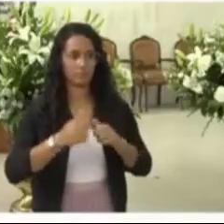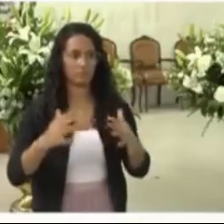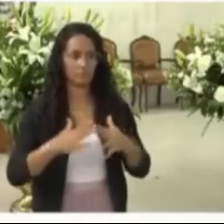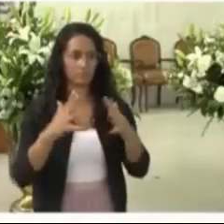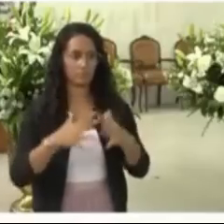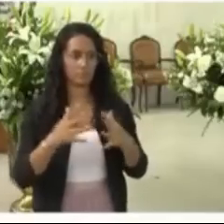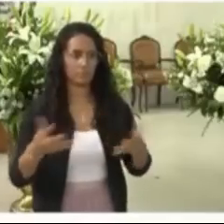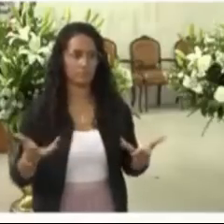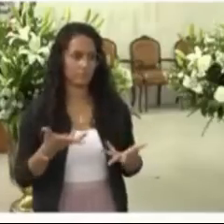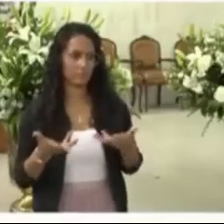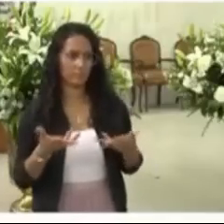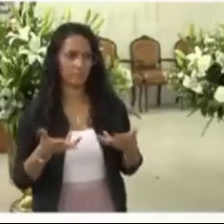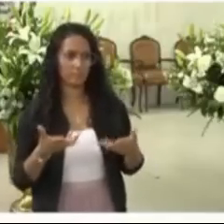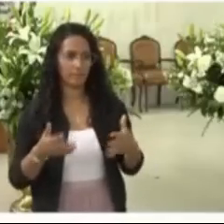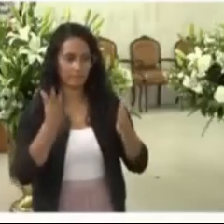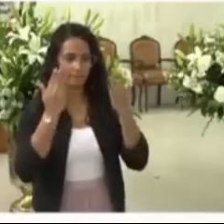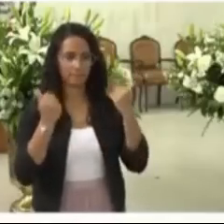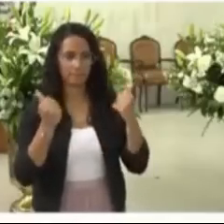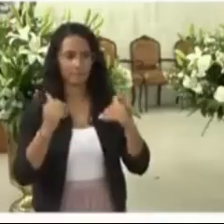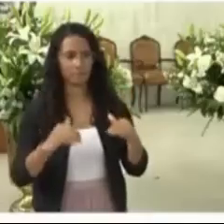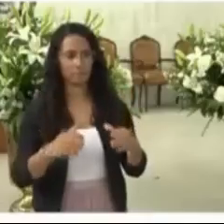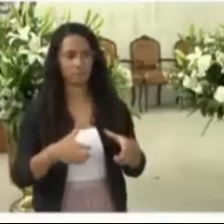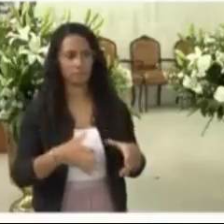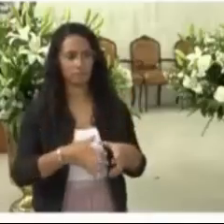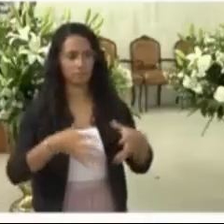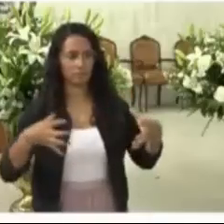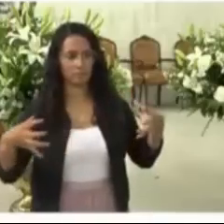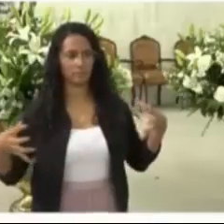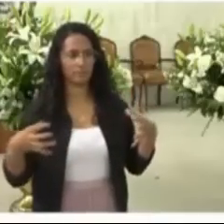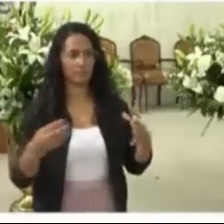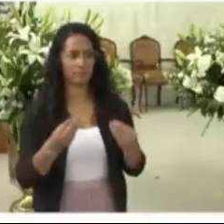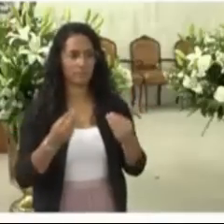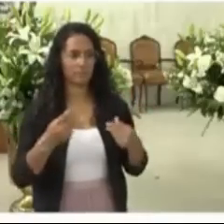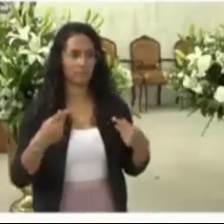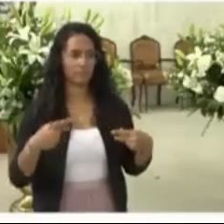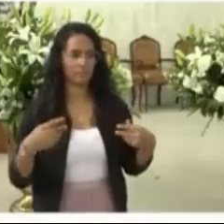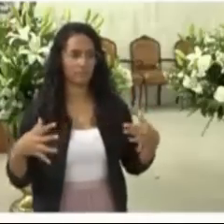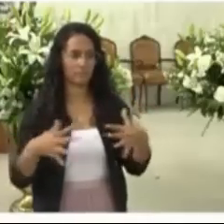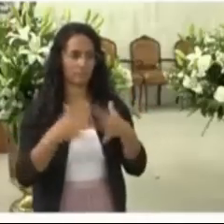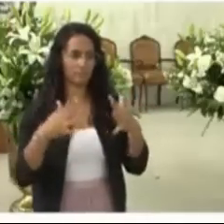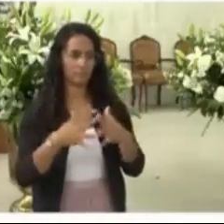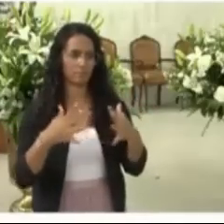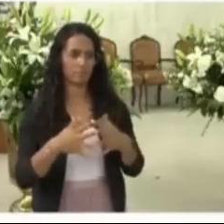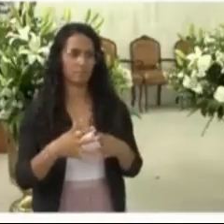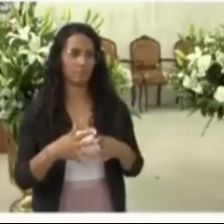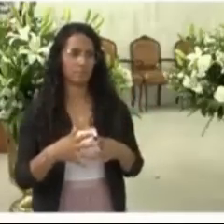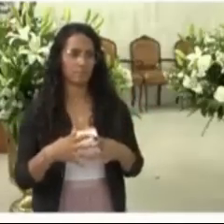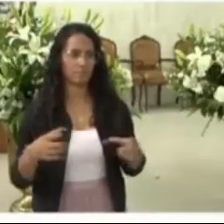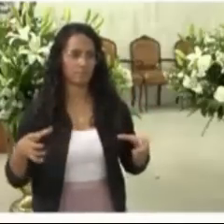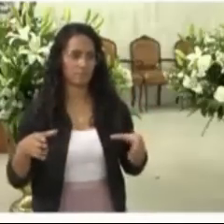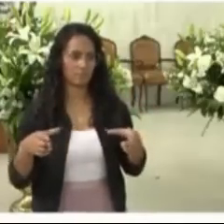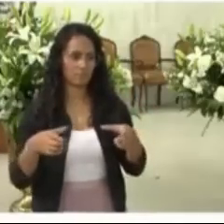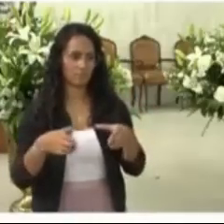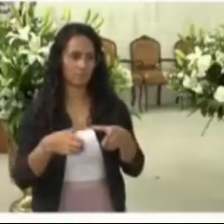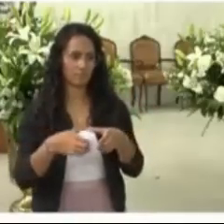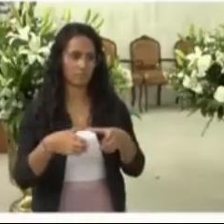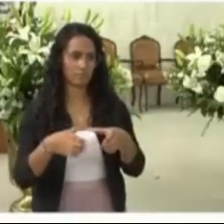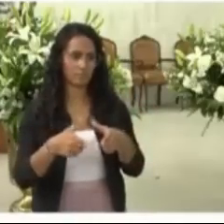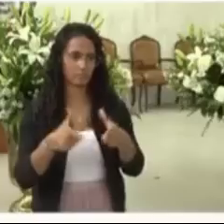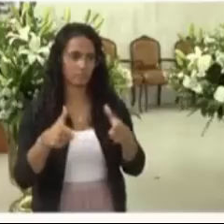Y nos lo dice tomando no solo como ejemplo y testimonio el caso de Josafat, sino algunos otros